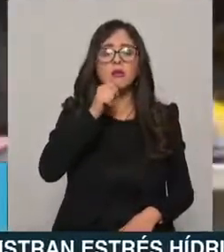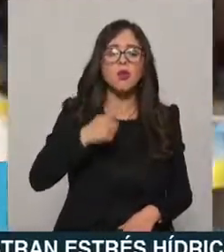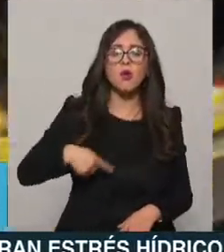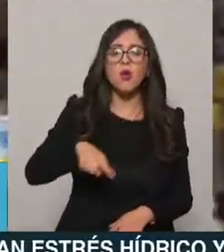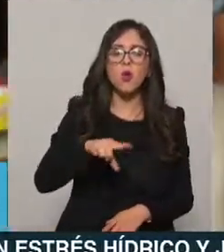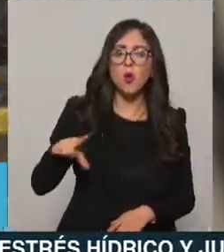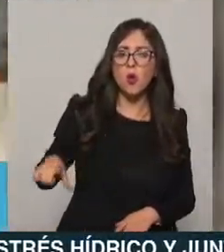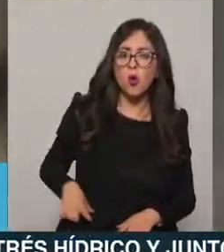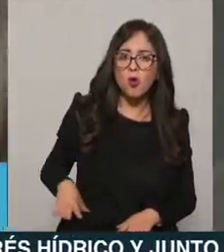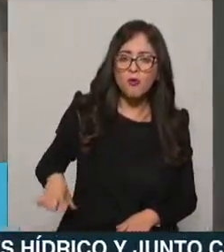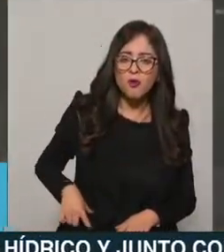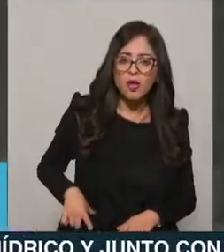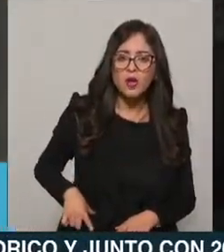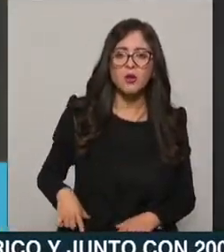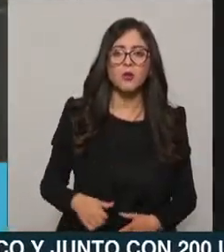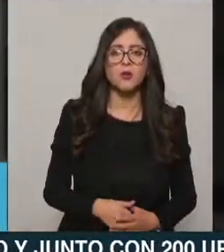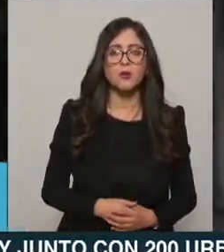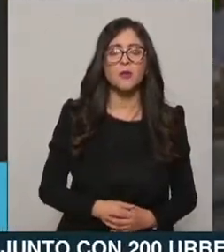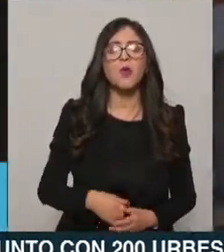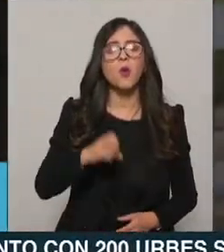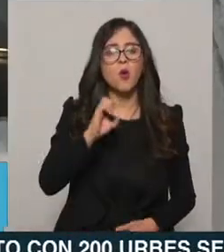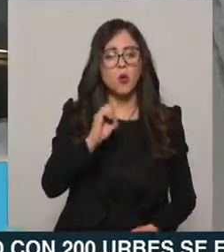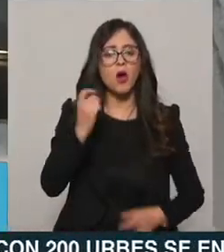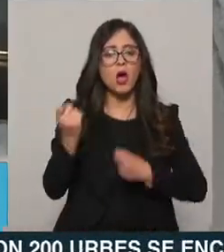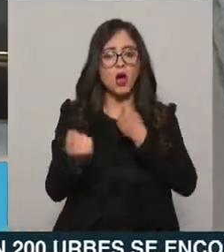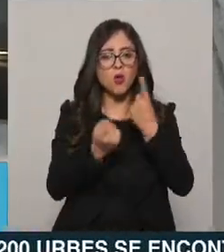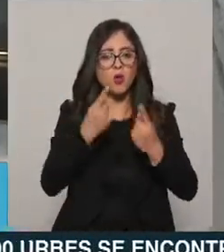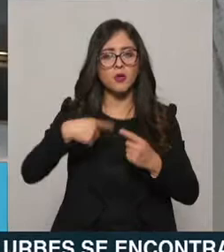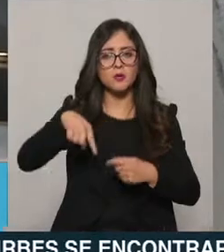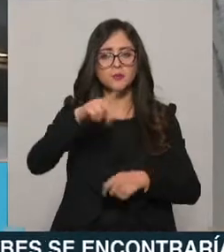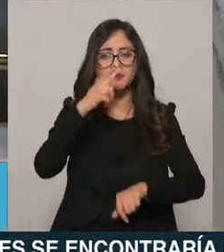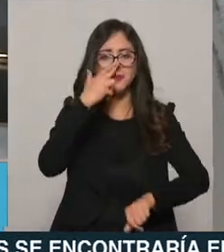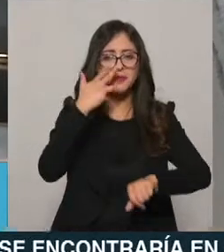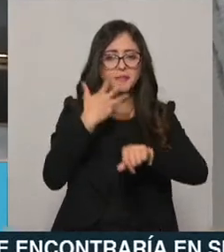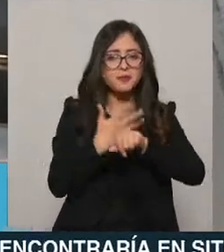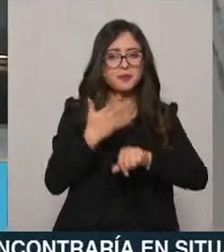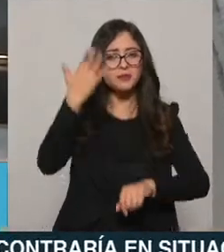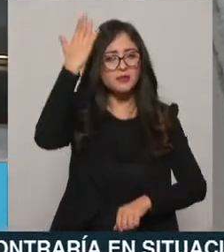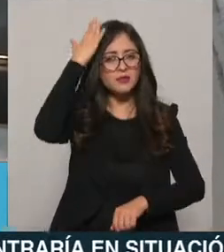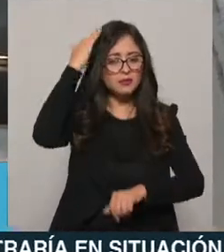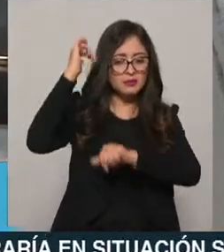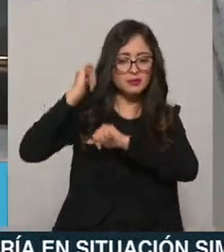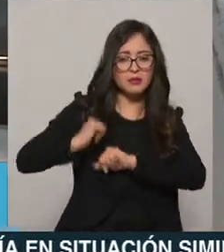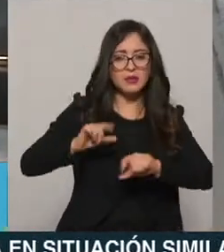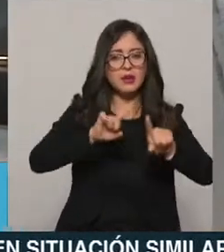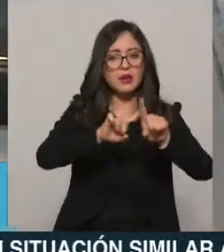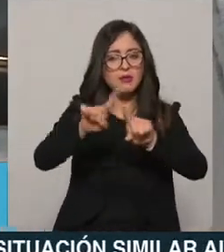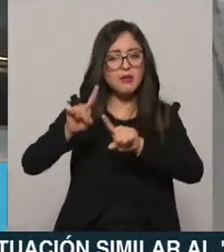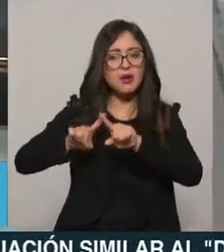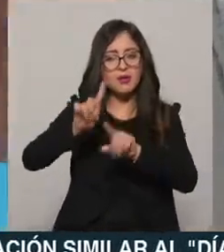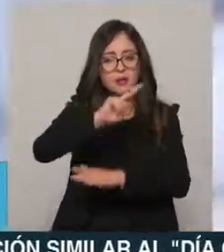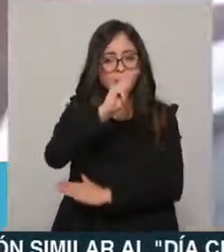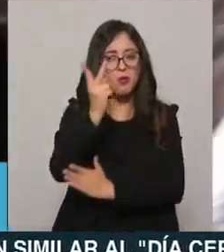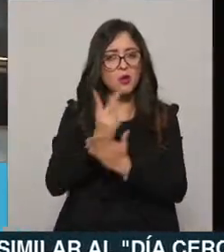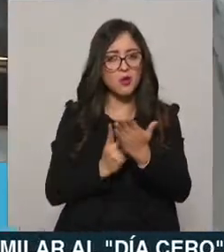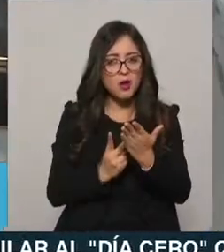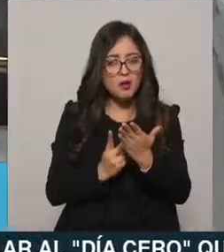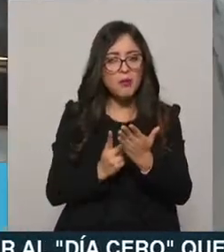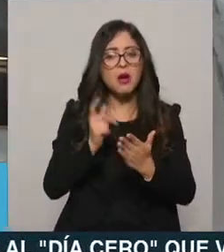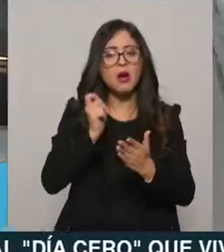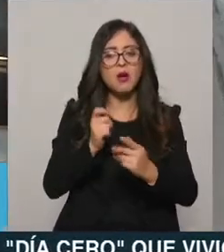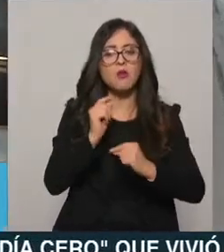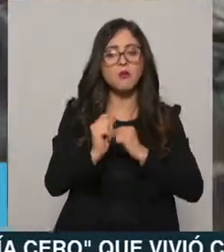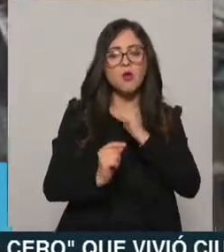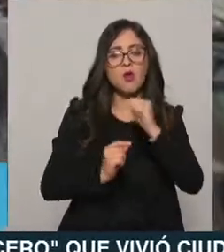gobiernos y los responsables de la dirección de los programas y tanto en los estados como a